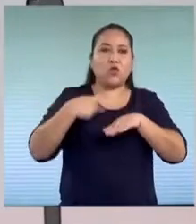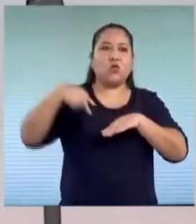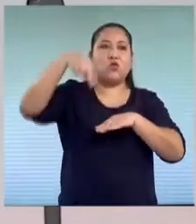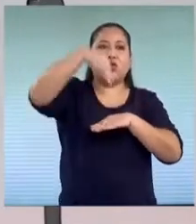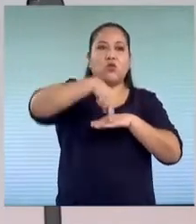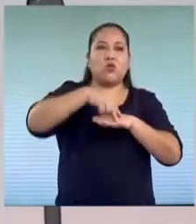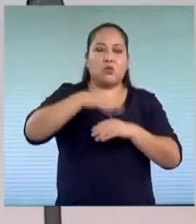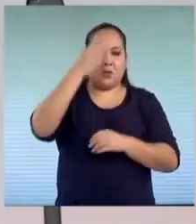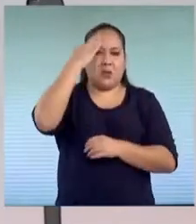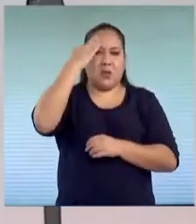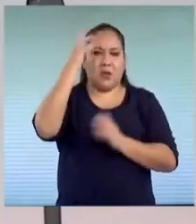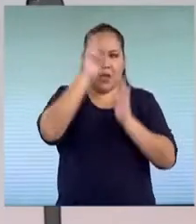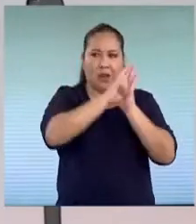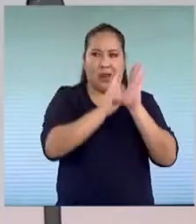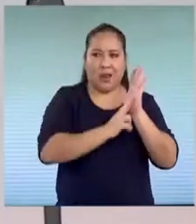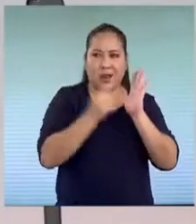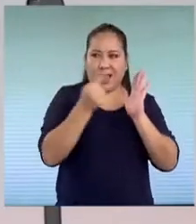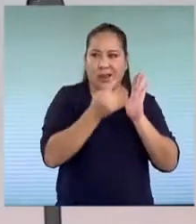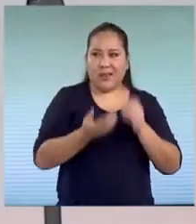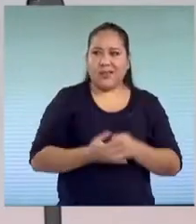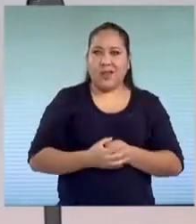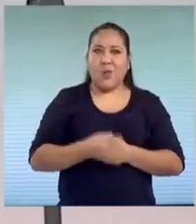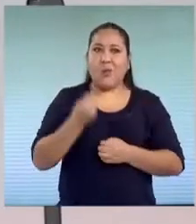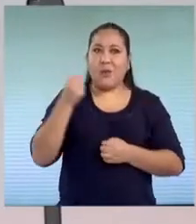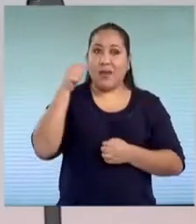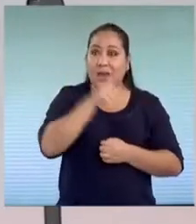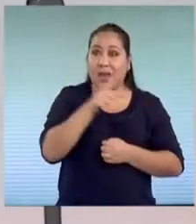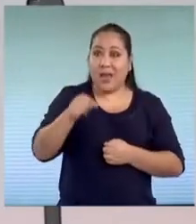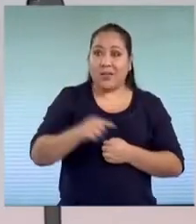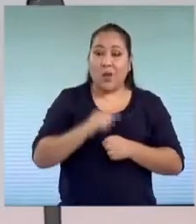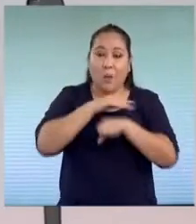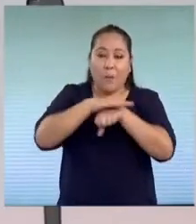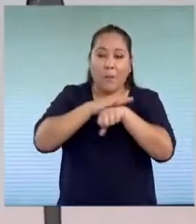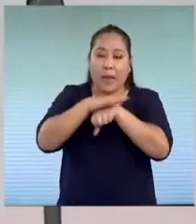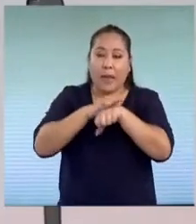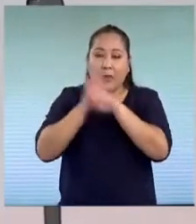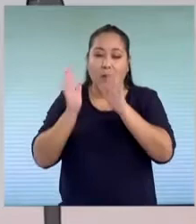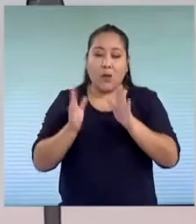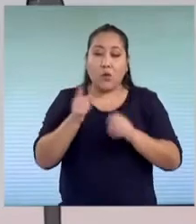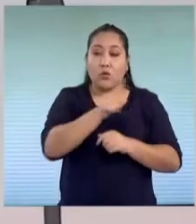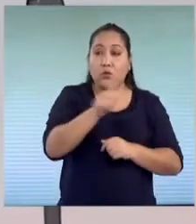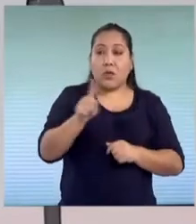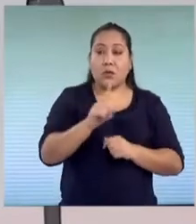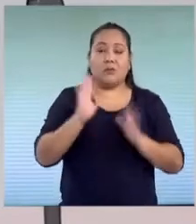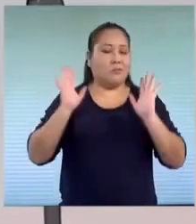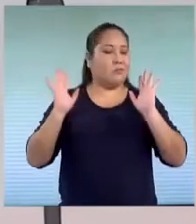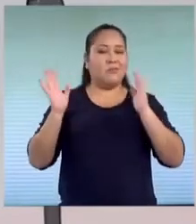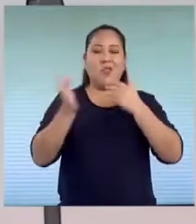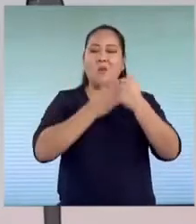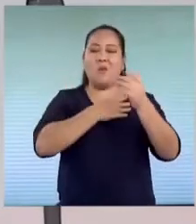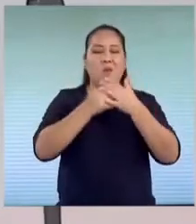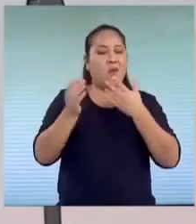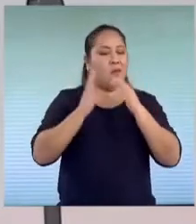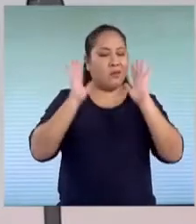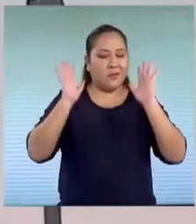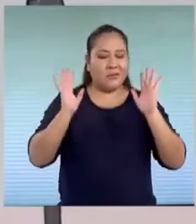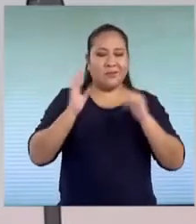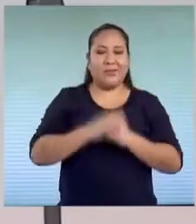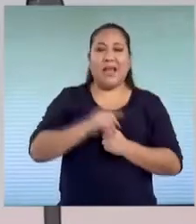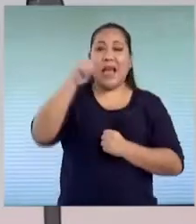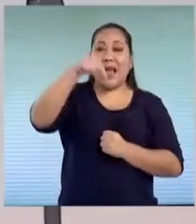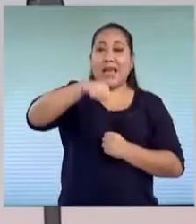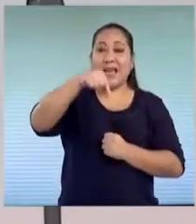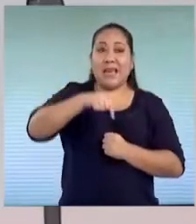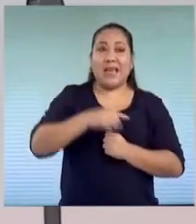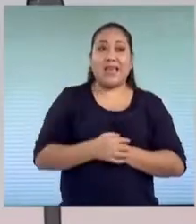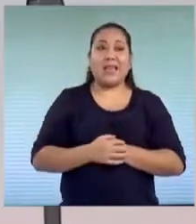las reglas de juego, porque todo eso lo planificaron ustedes, pero no importa, porque aquí lo